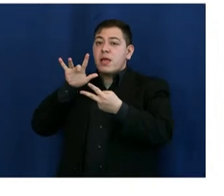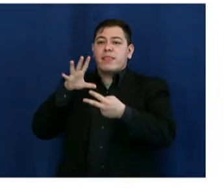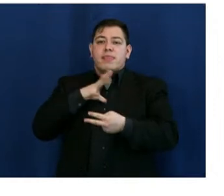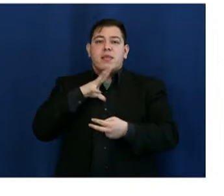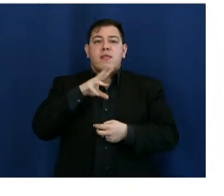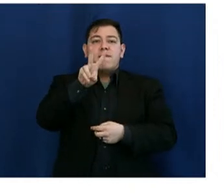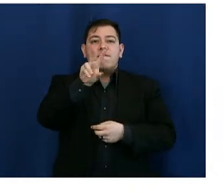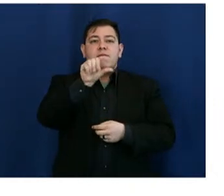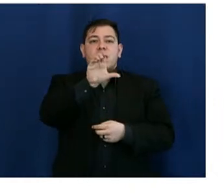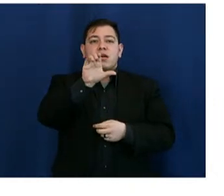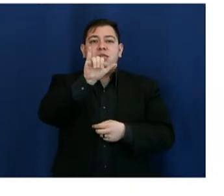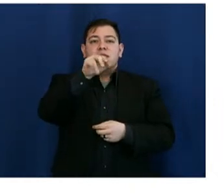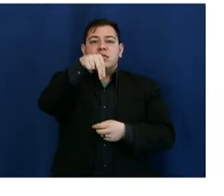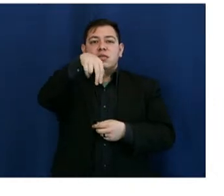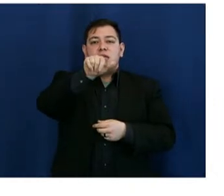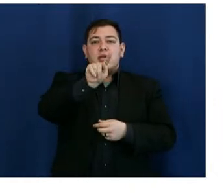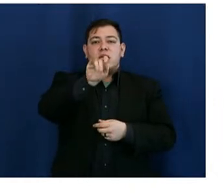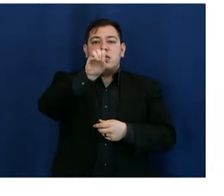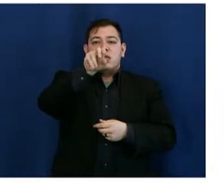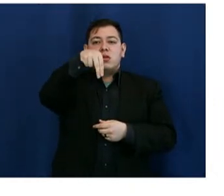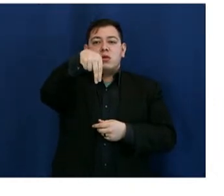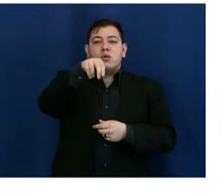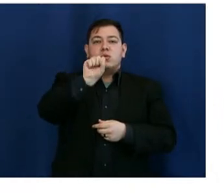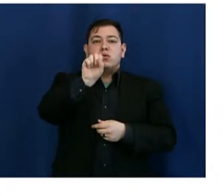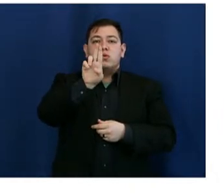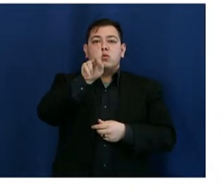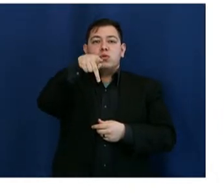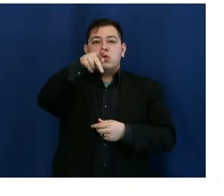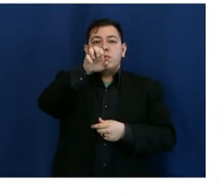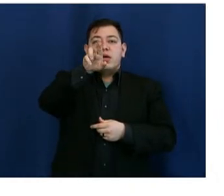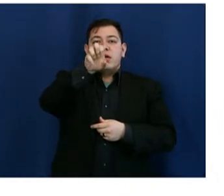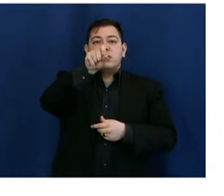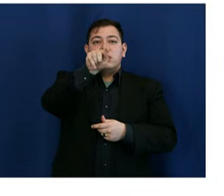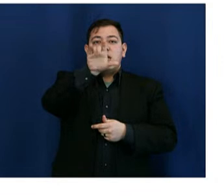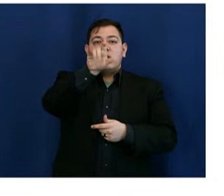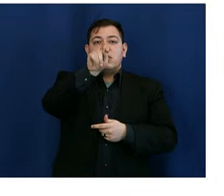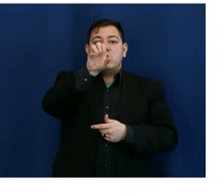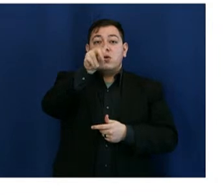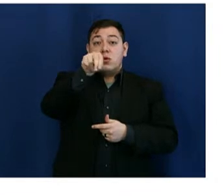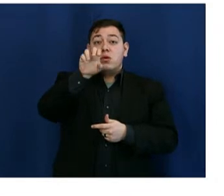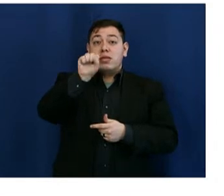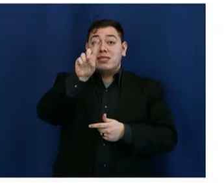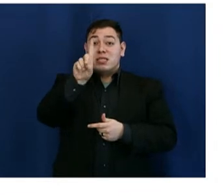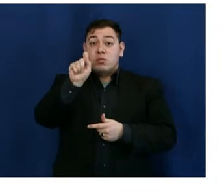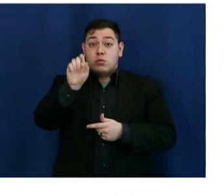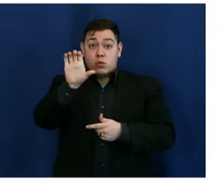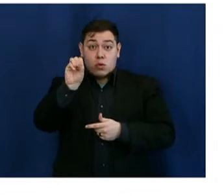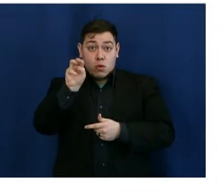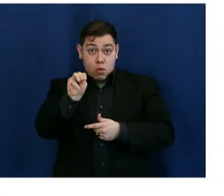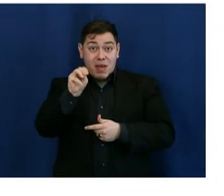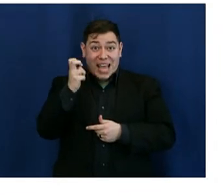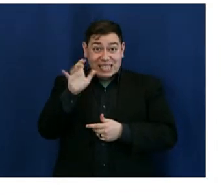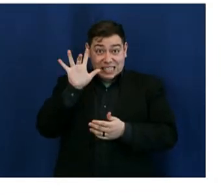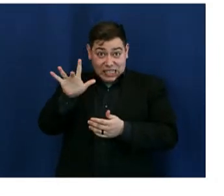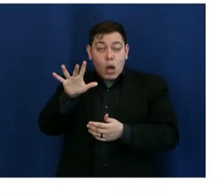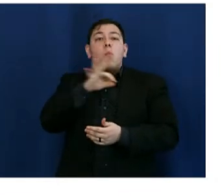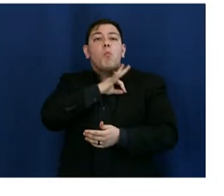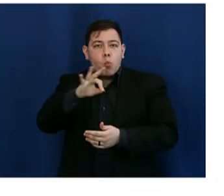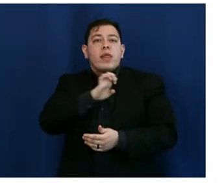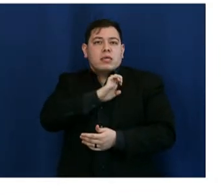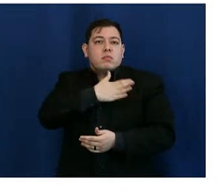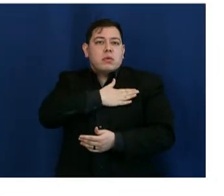vaccinationsuperstationsd.com, van a poder ver la página en español y esta información la van a tener. Pero lo que voy a hacer ahora es demostrarles